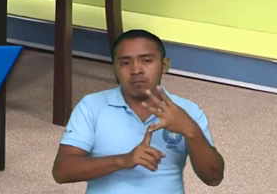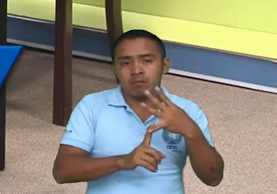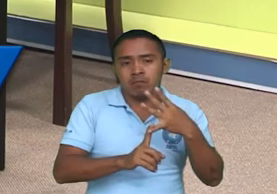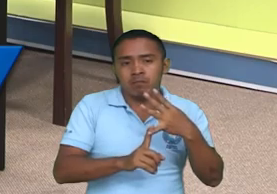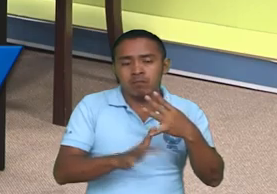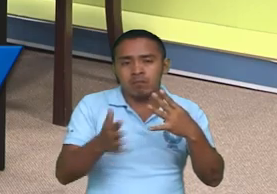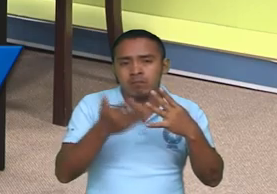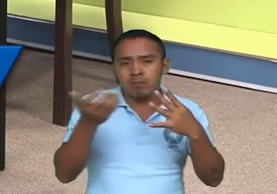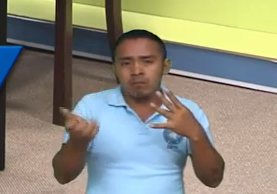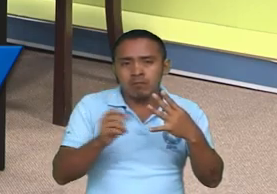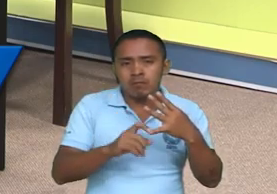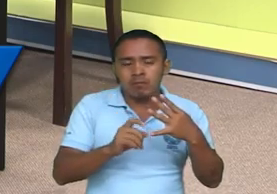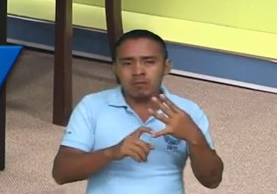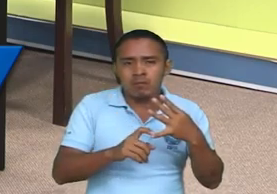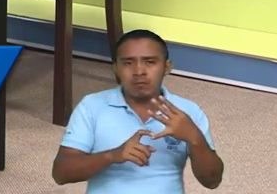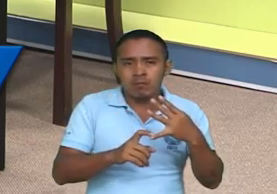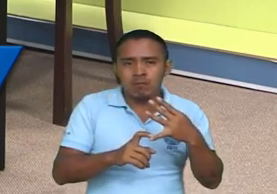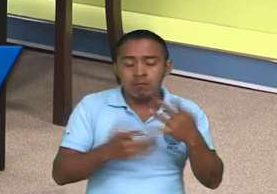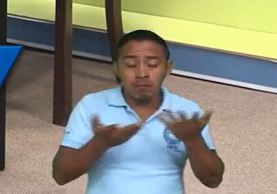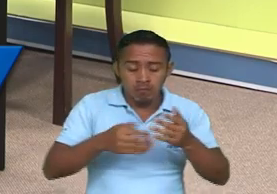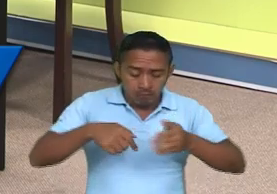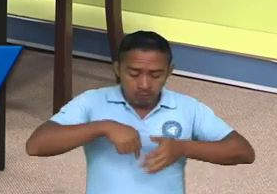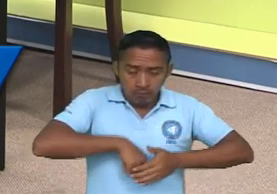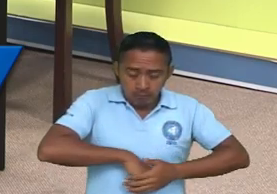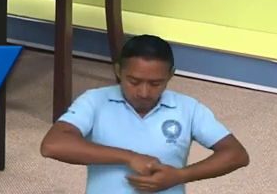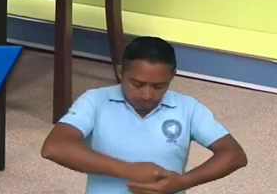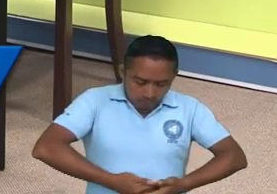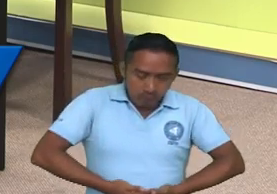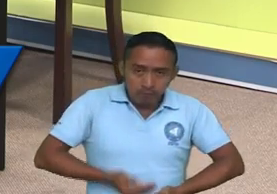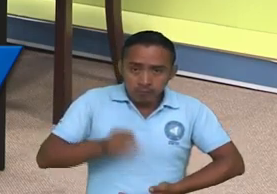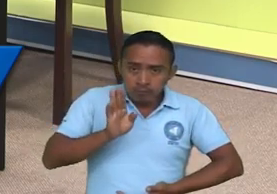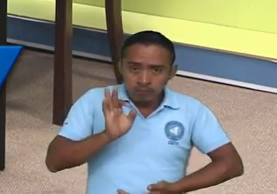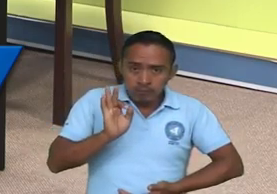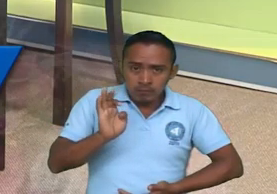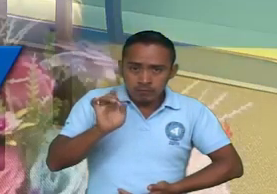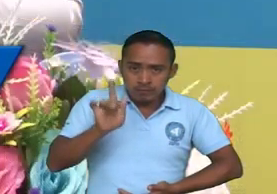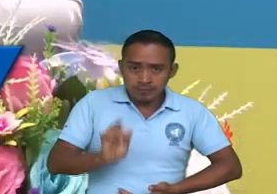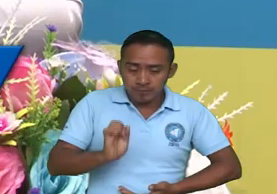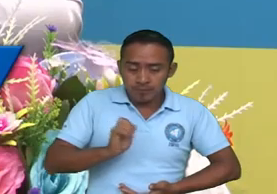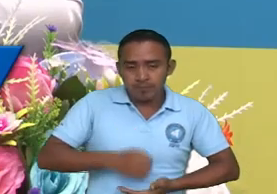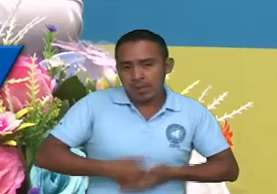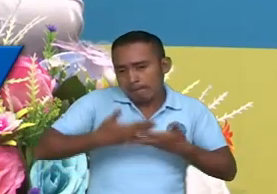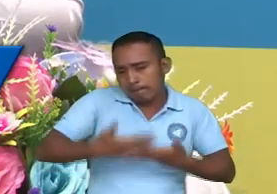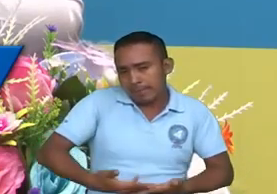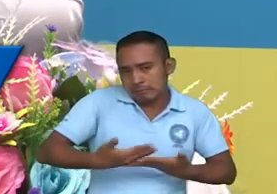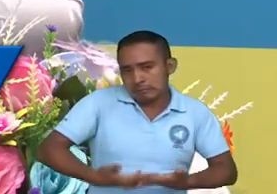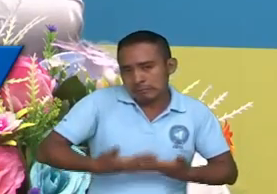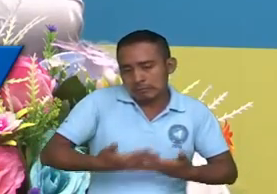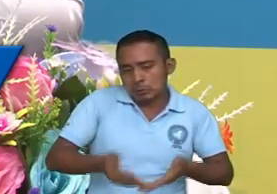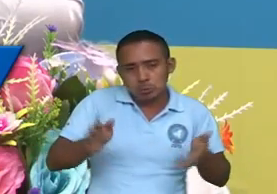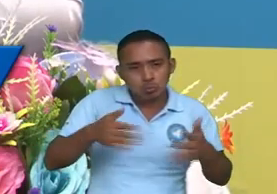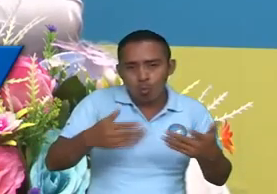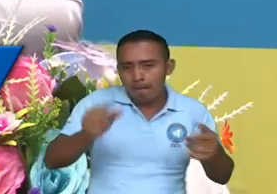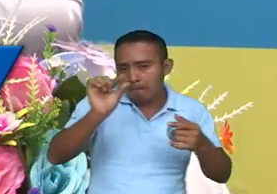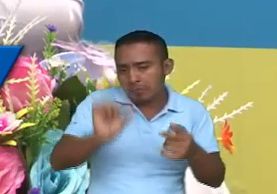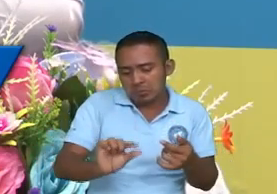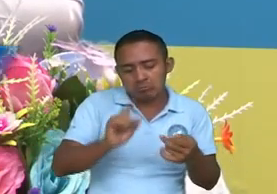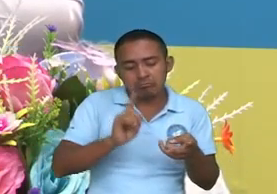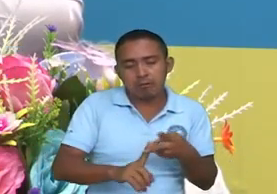pues difícil y fuera de nuestro alcance, pero sí hemos tratado pues de hablar, de tratar de mejorar la parte educacional